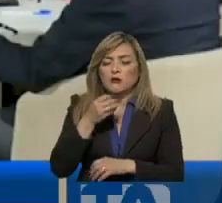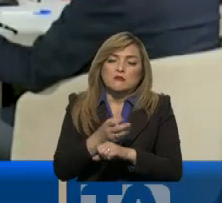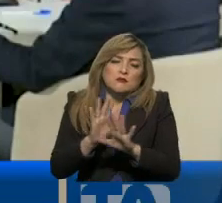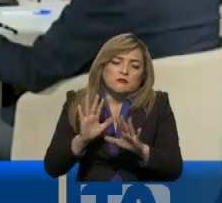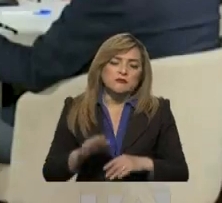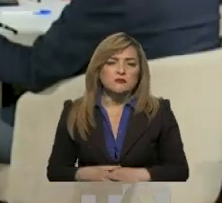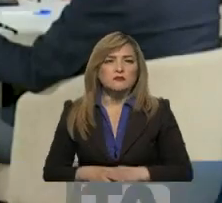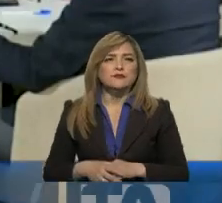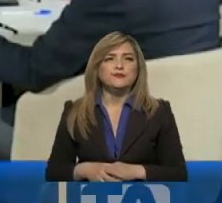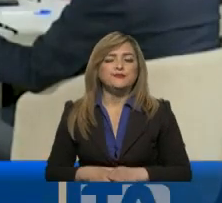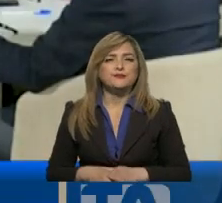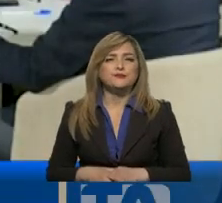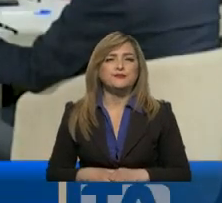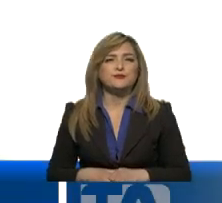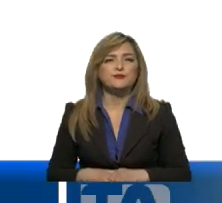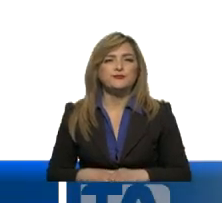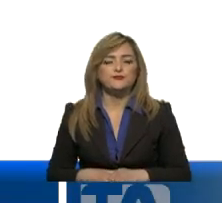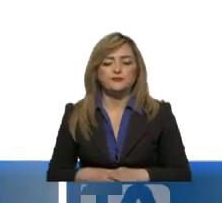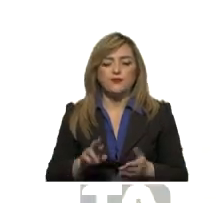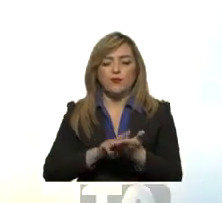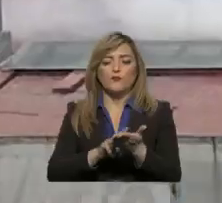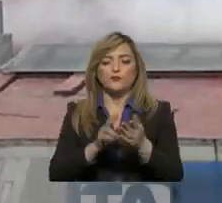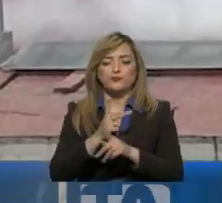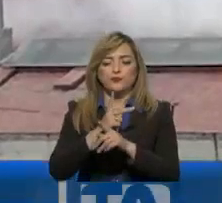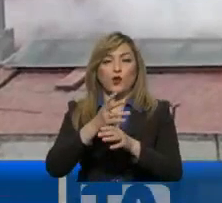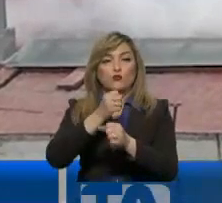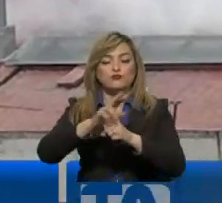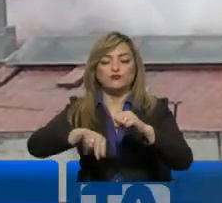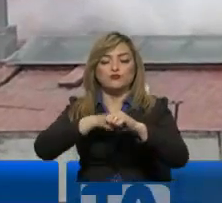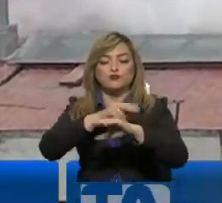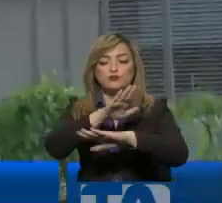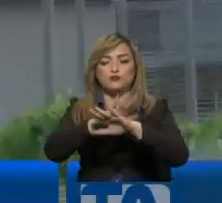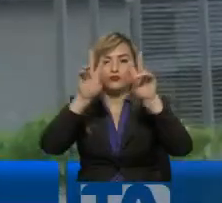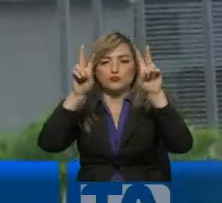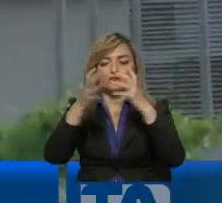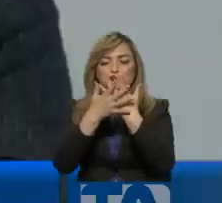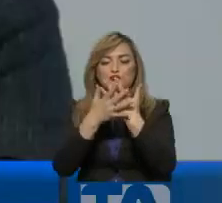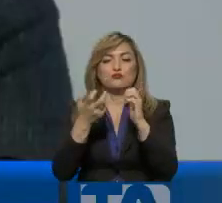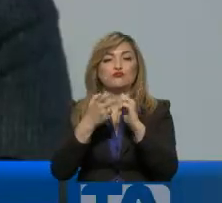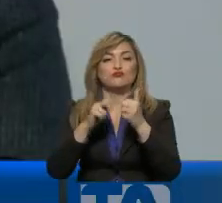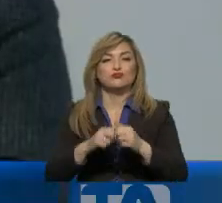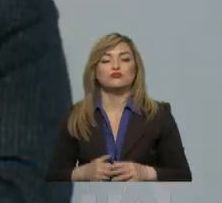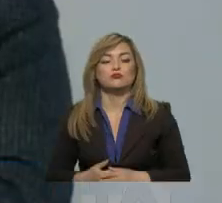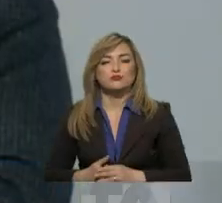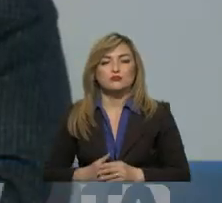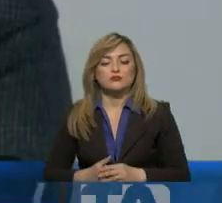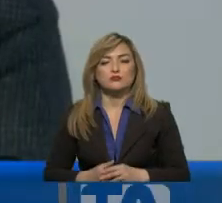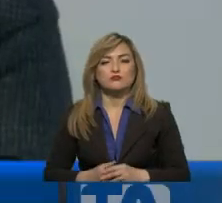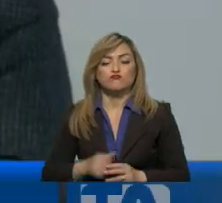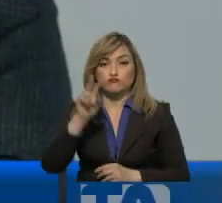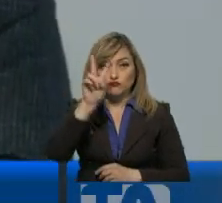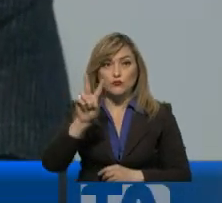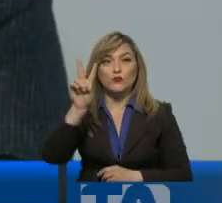Entre otros anuncios, señaló que reunirá al Consejo de Seguridad Nacional para tratar el tema de la crisis carcelaria. Que yo espero pues el